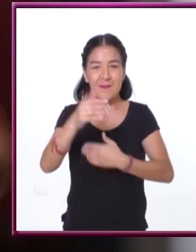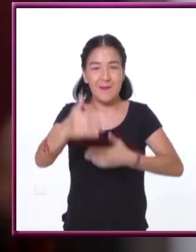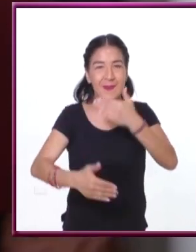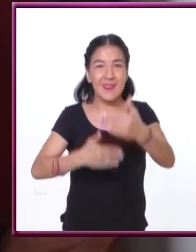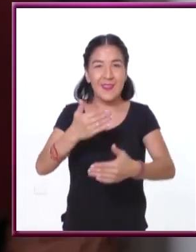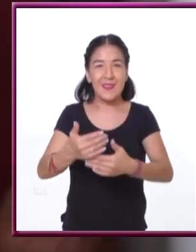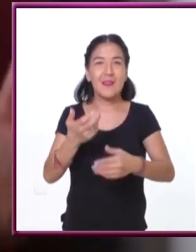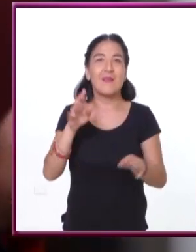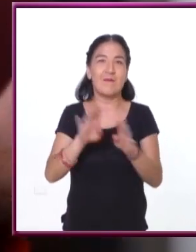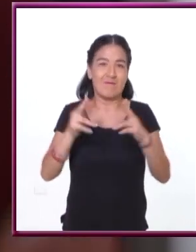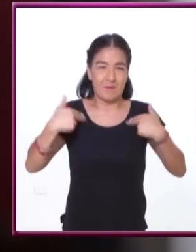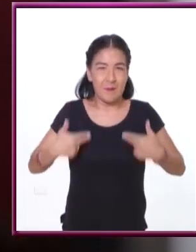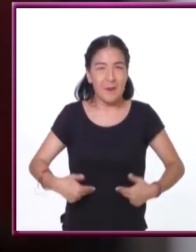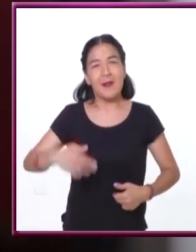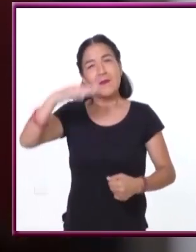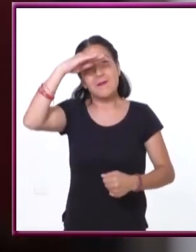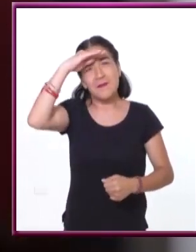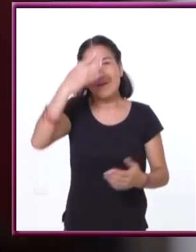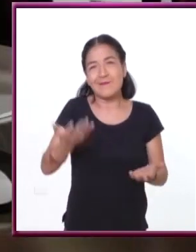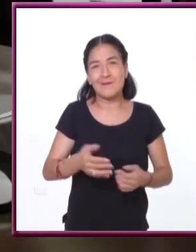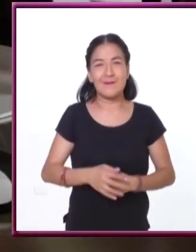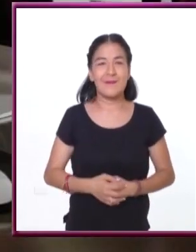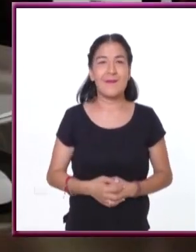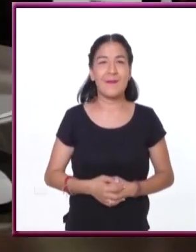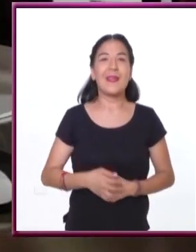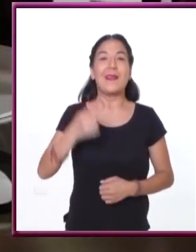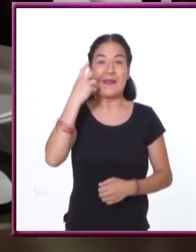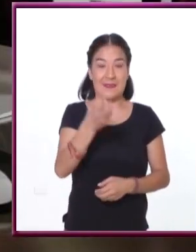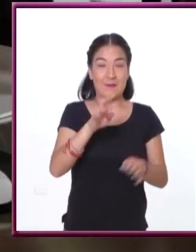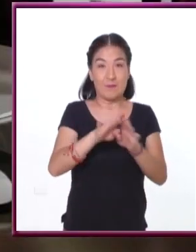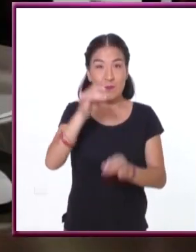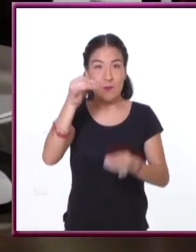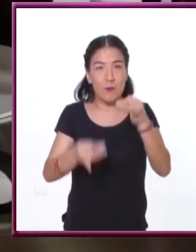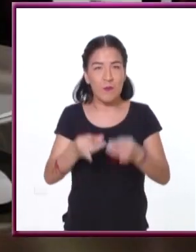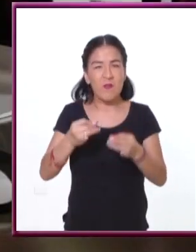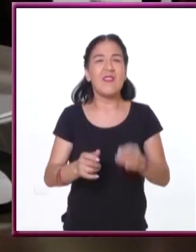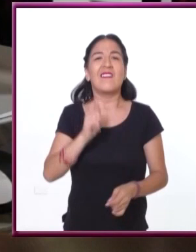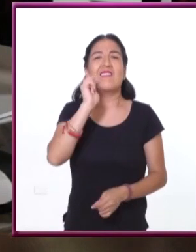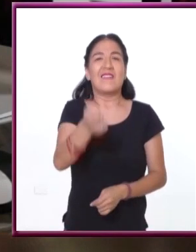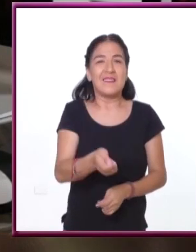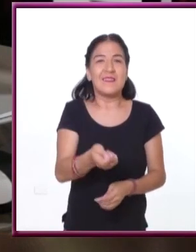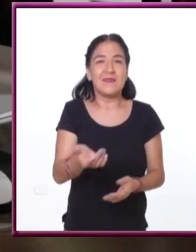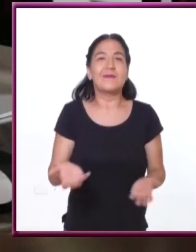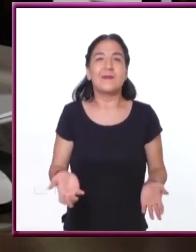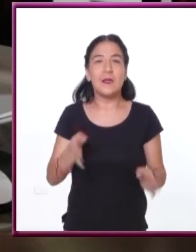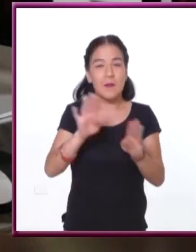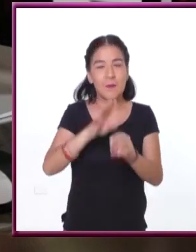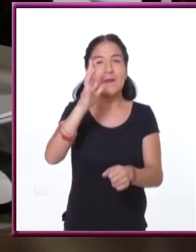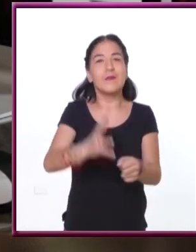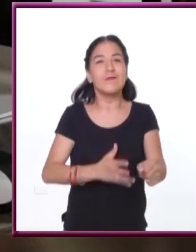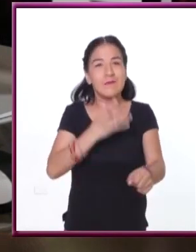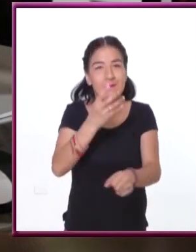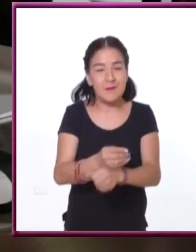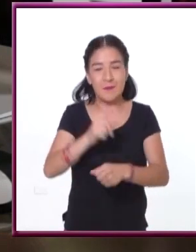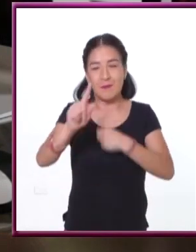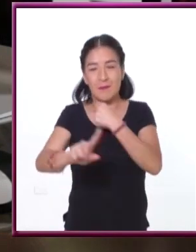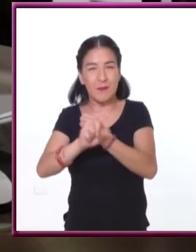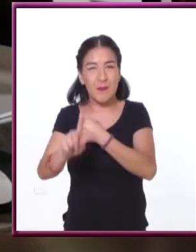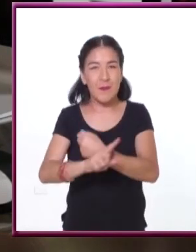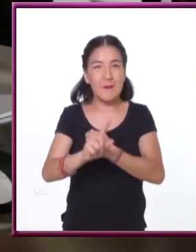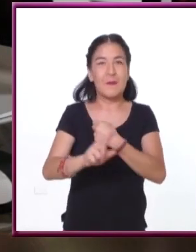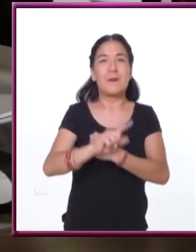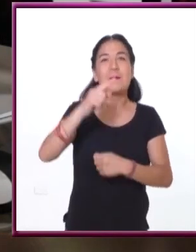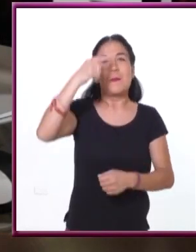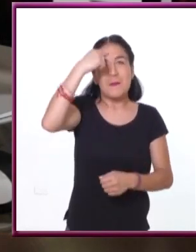de convivencia humana, de conciencia? Mire, la justicia lo que trata de hacer es resolver